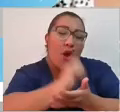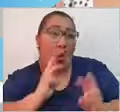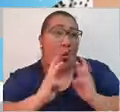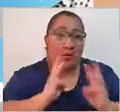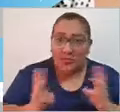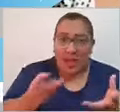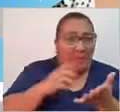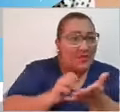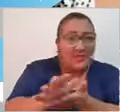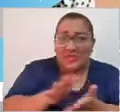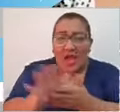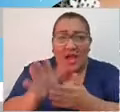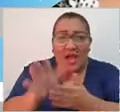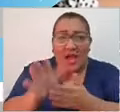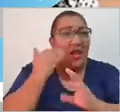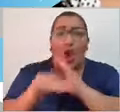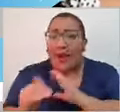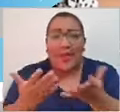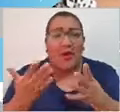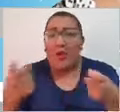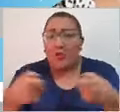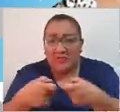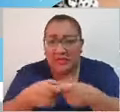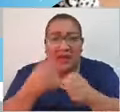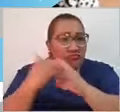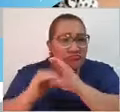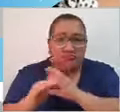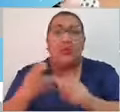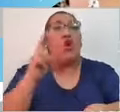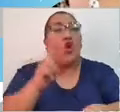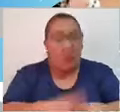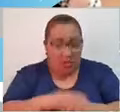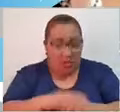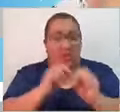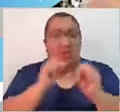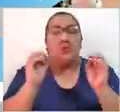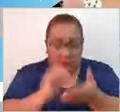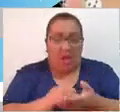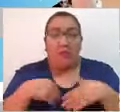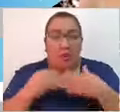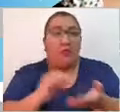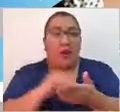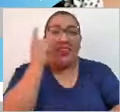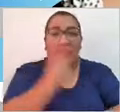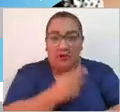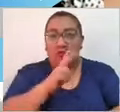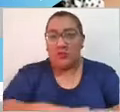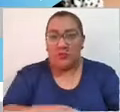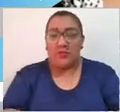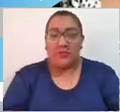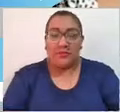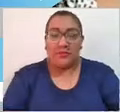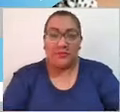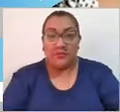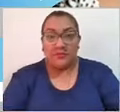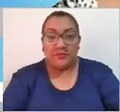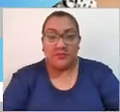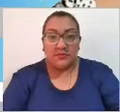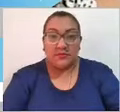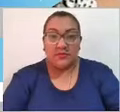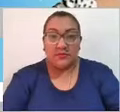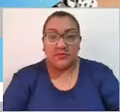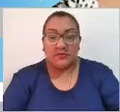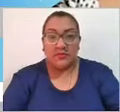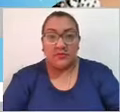un mensaje, un correo electrónico. Es considerado también para colocar, poner la denuncia. Y en